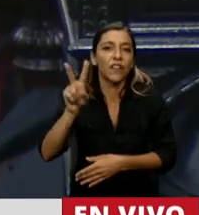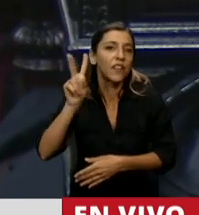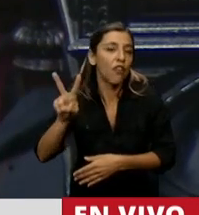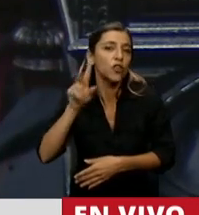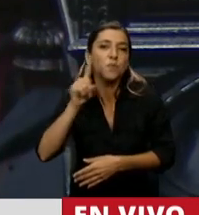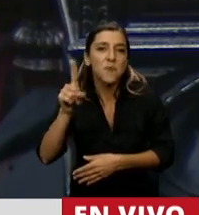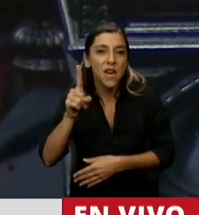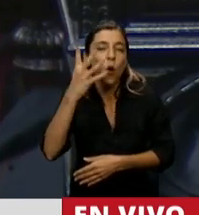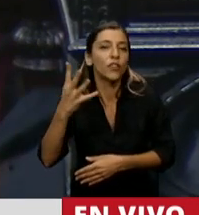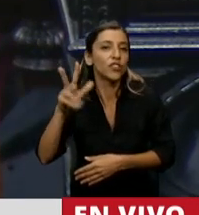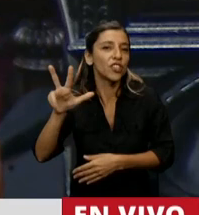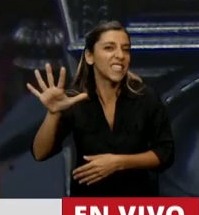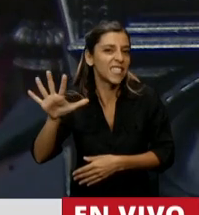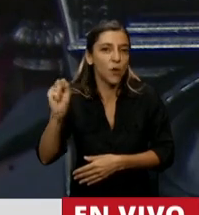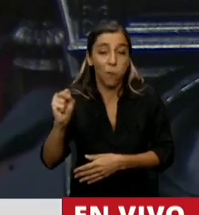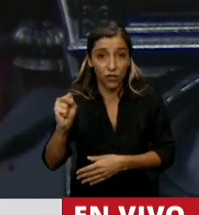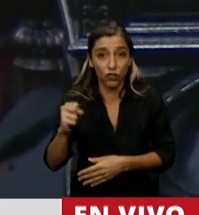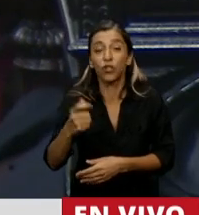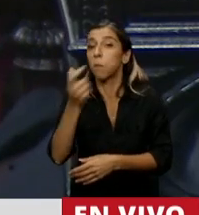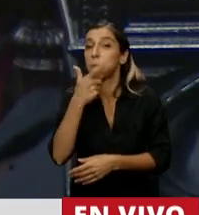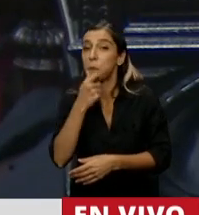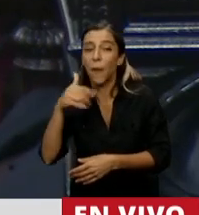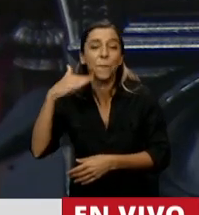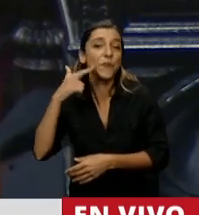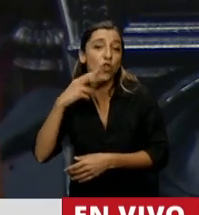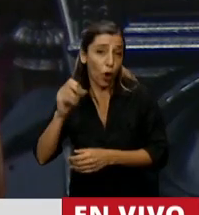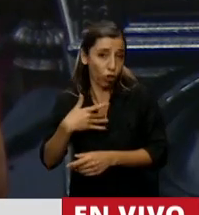132.425 pesos, mientras que con el misoprostol, un aborto